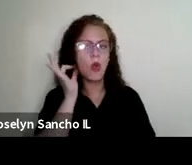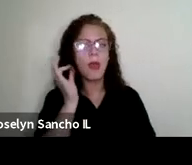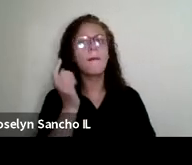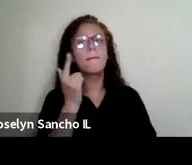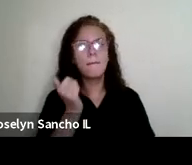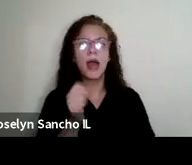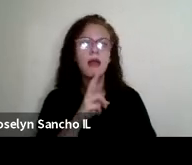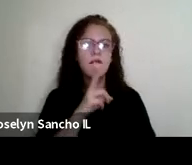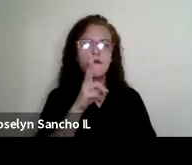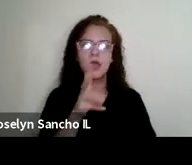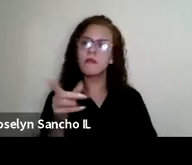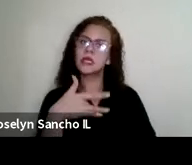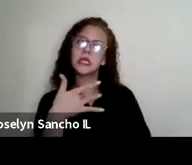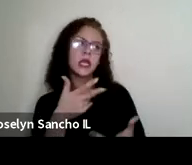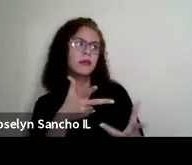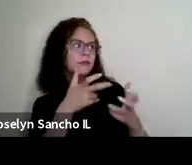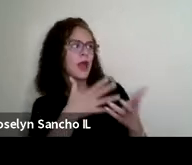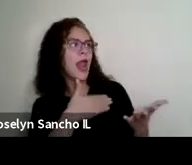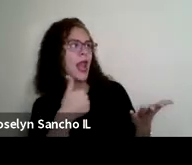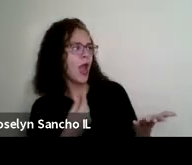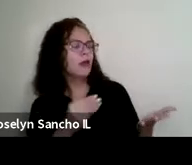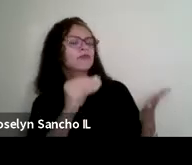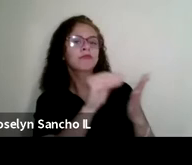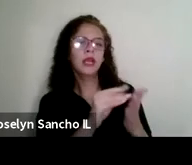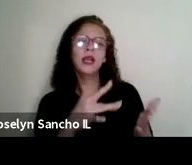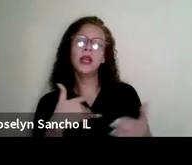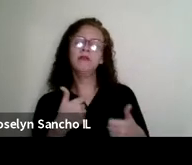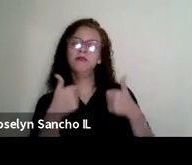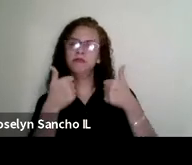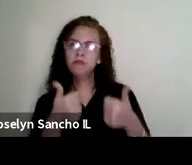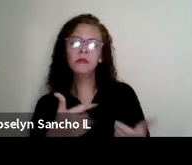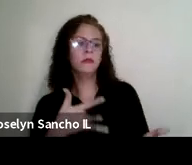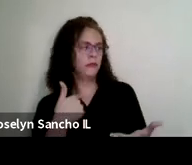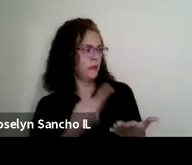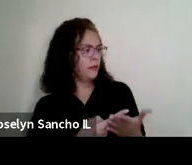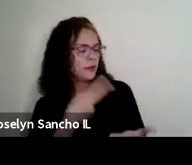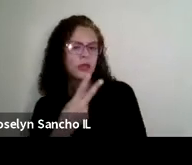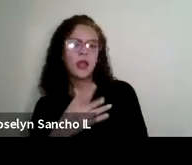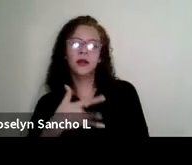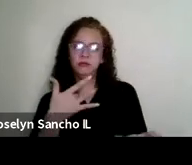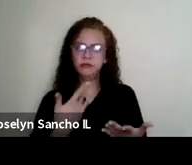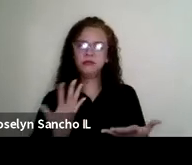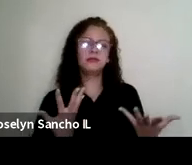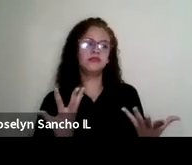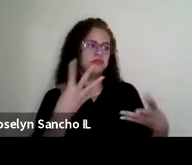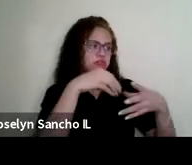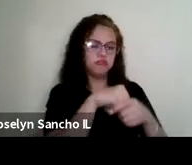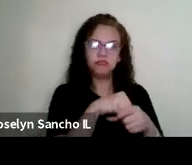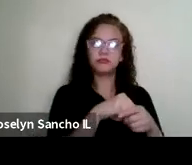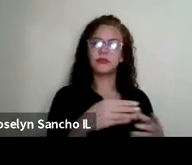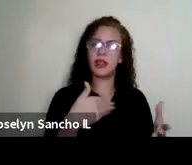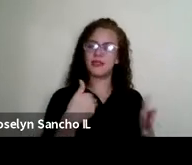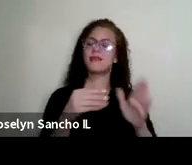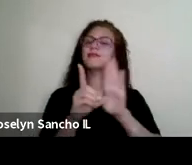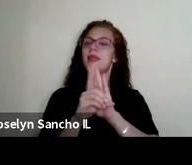para realmente sentirse atraídas, sentirse bien, sentirse valorada, sentirse parte, tener derecho